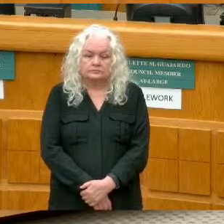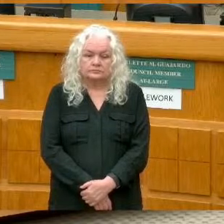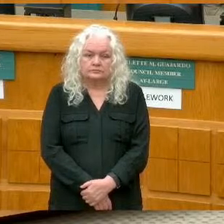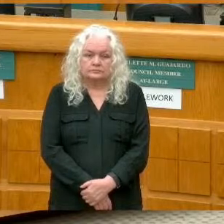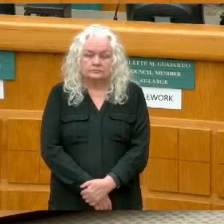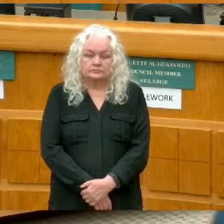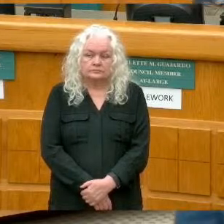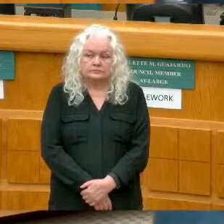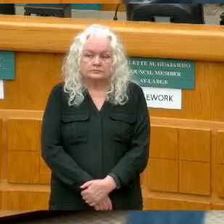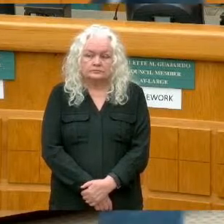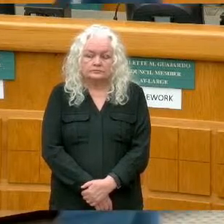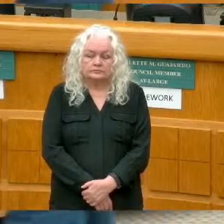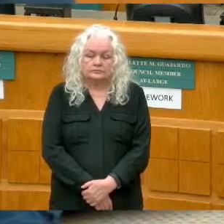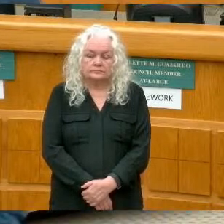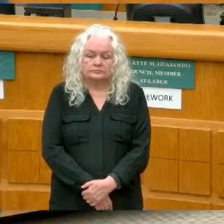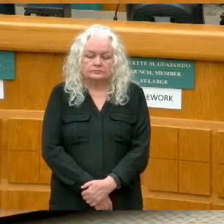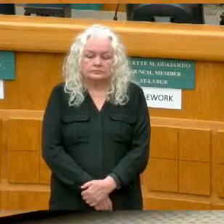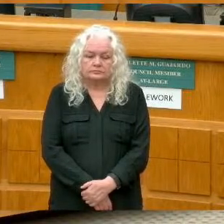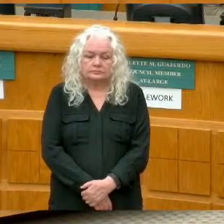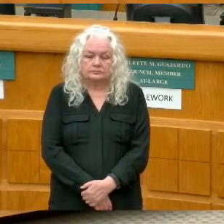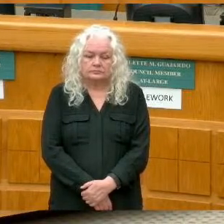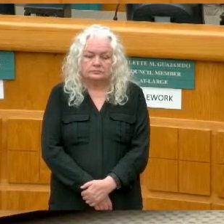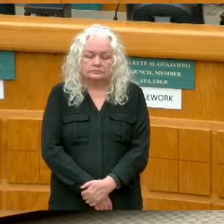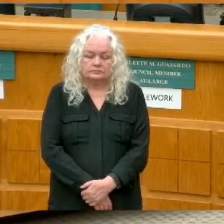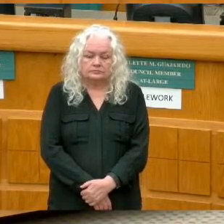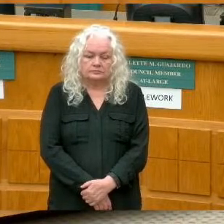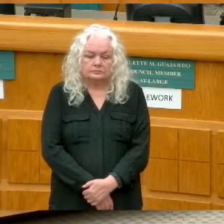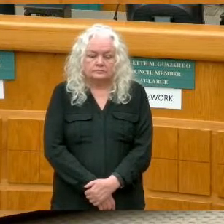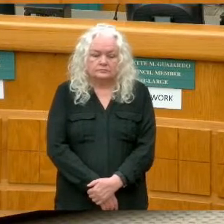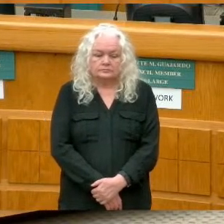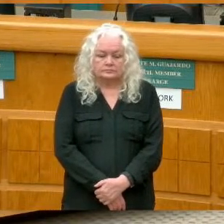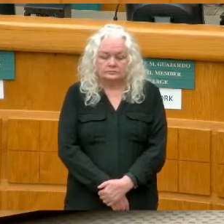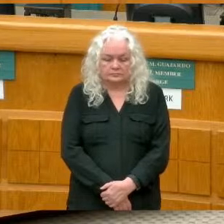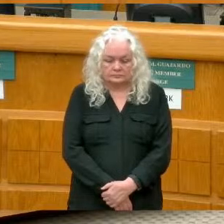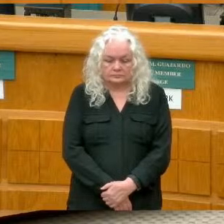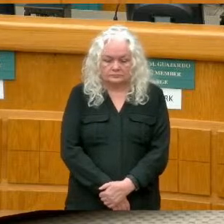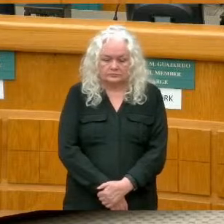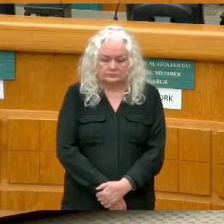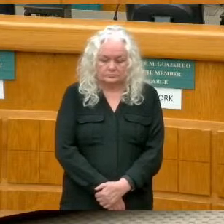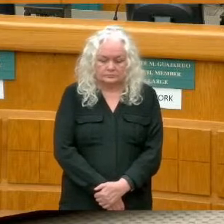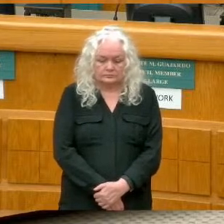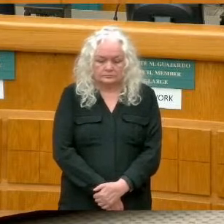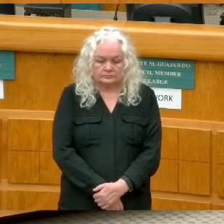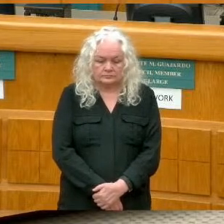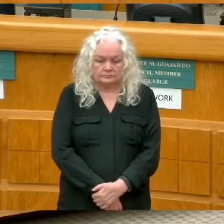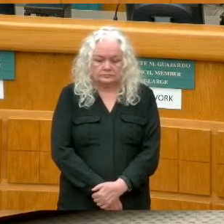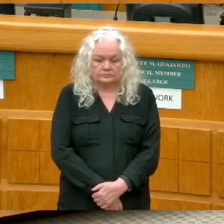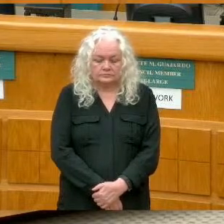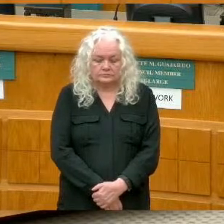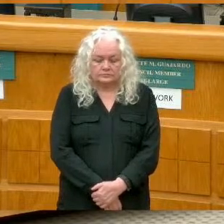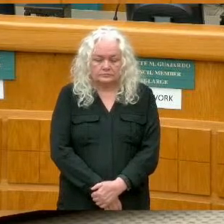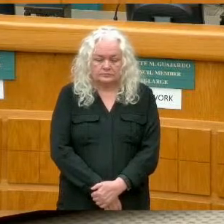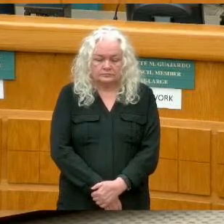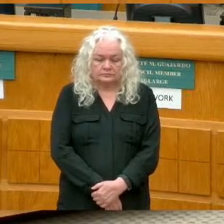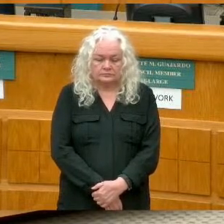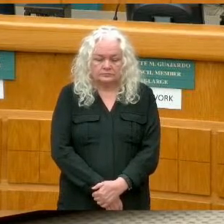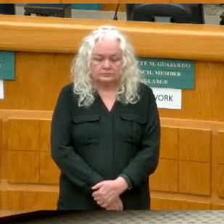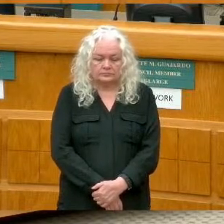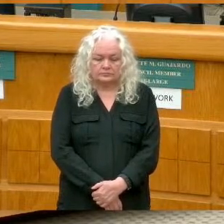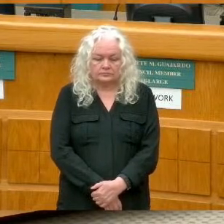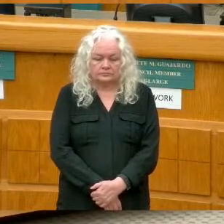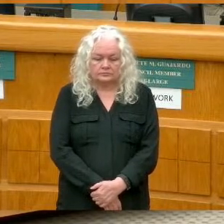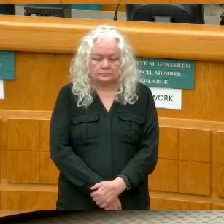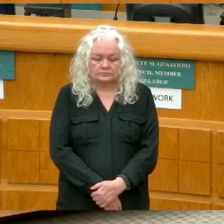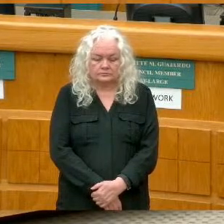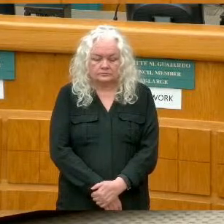algo de cierto, cuando la gente está enferma y está en contacto directo con otros, pueden infectarlos. Fácilmente, si va a la playa, le pido que lo haga de